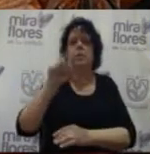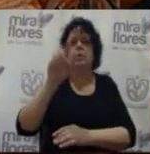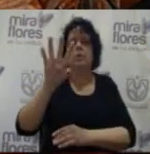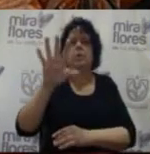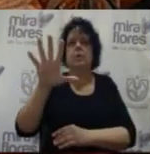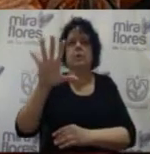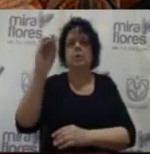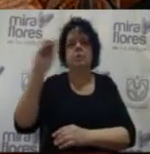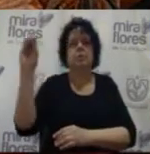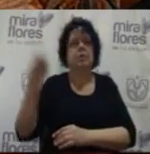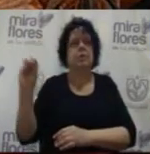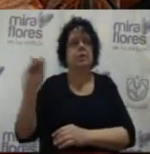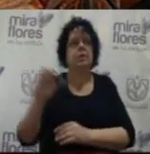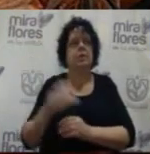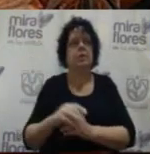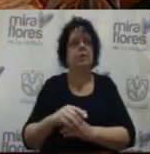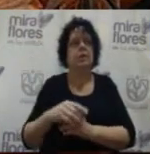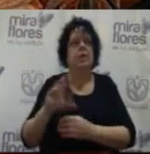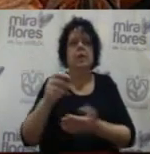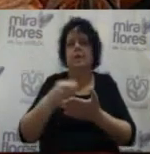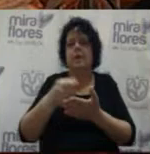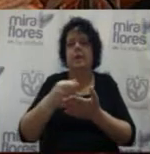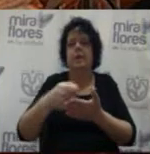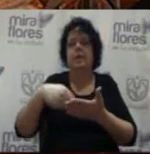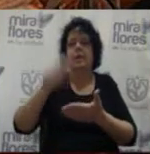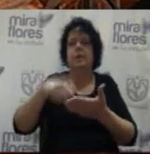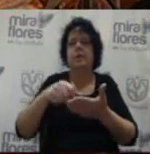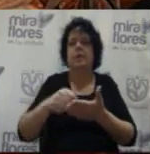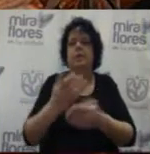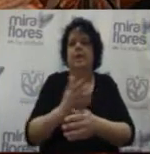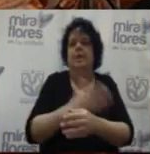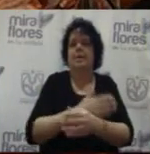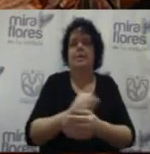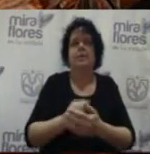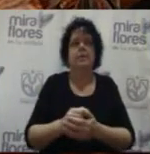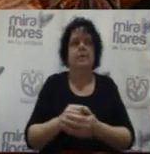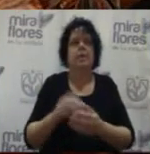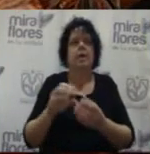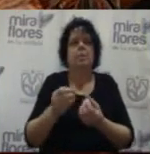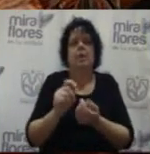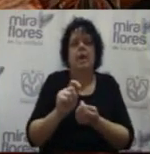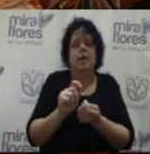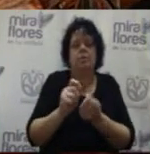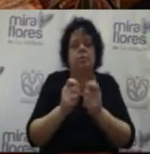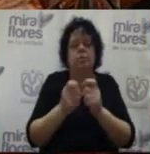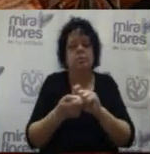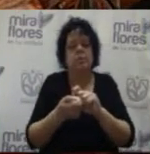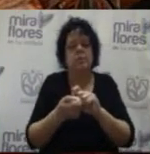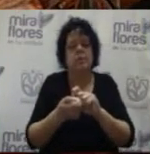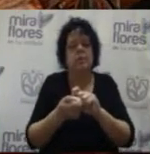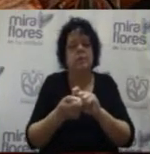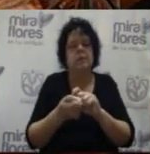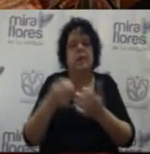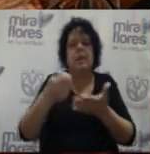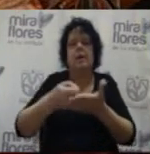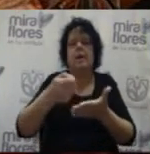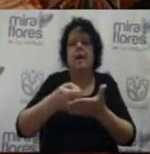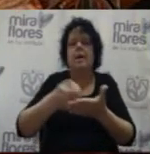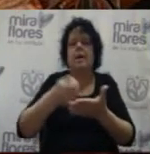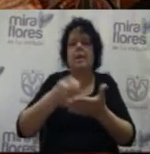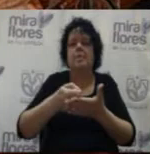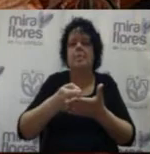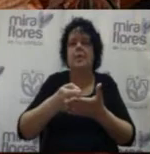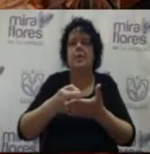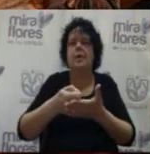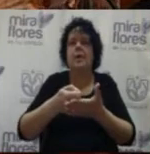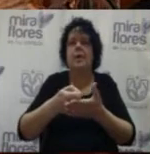5.45% adicionalmente al precio del contrato de concesión por la variación de la remuneración mínima